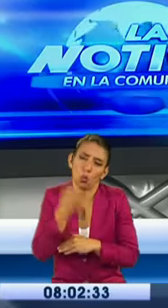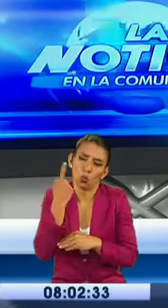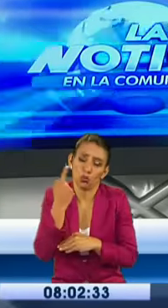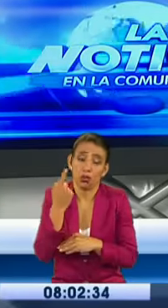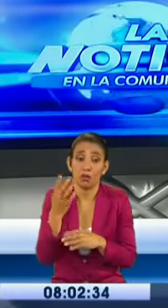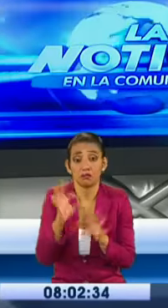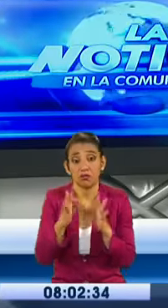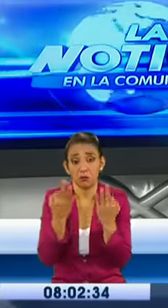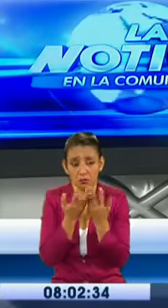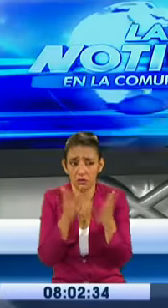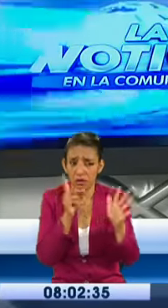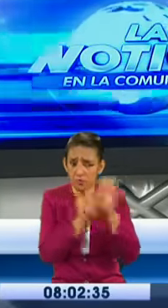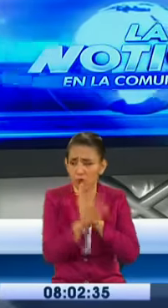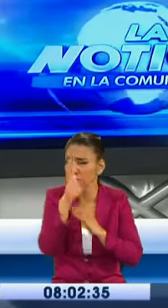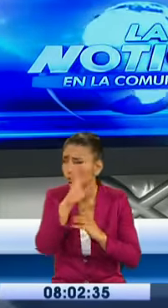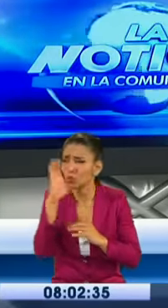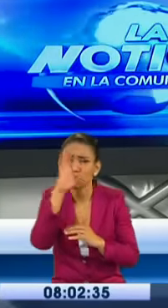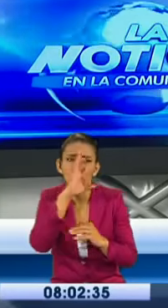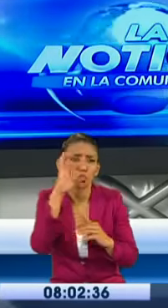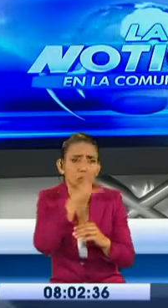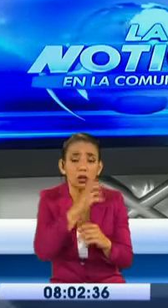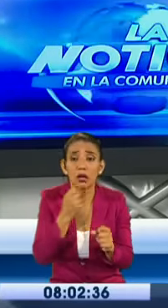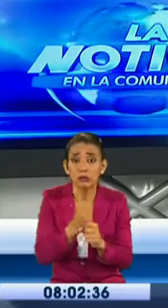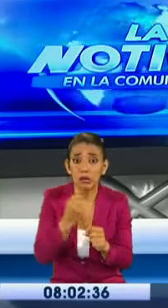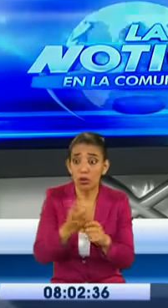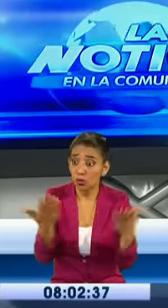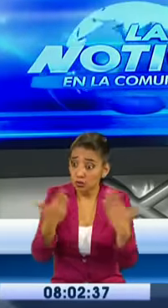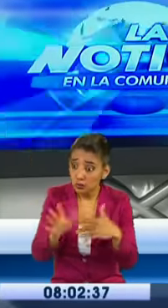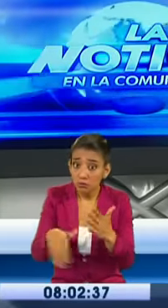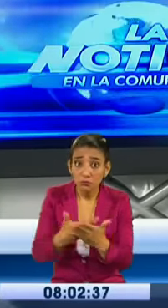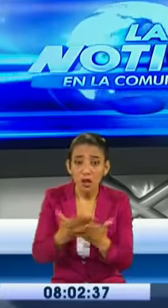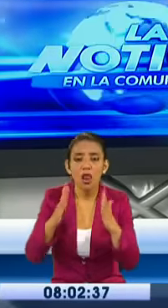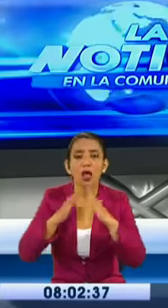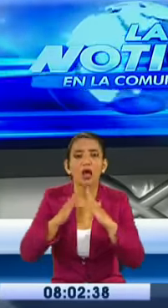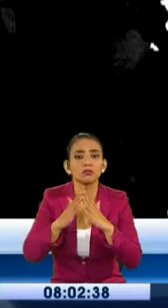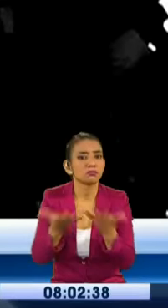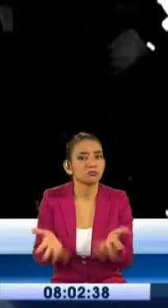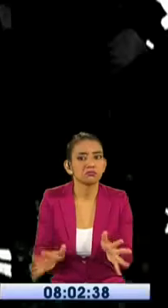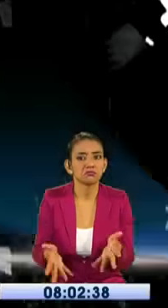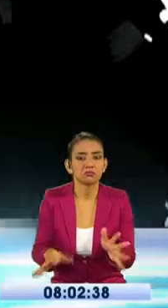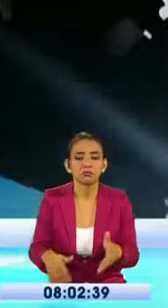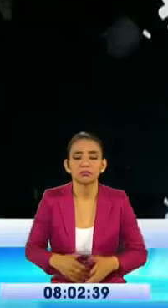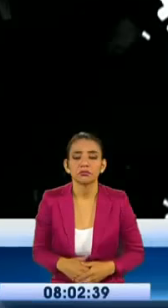estaba buscando. Después de salir de trabajo, no llegó a su casa.